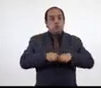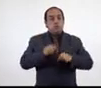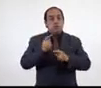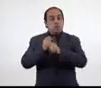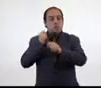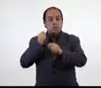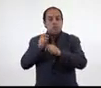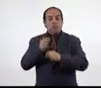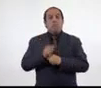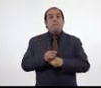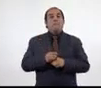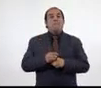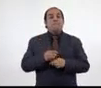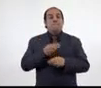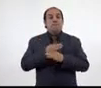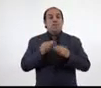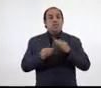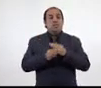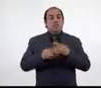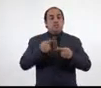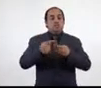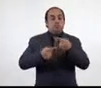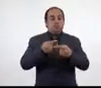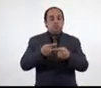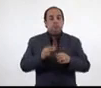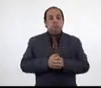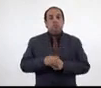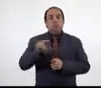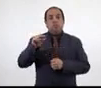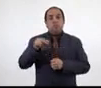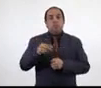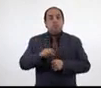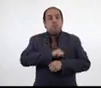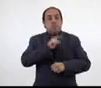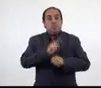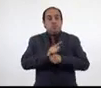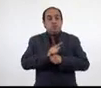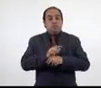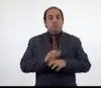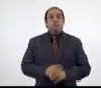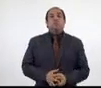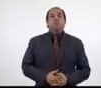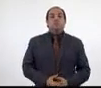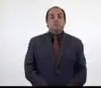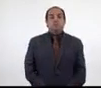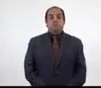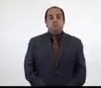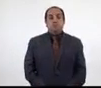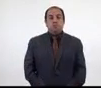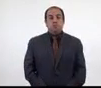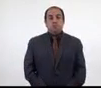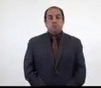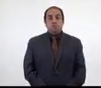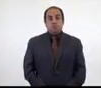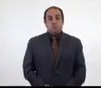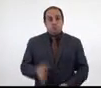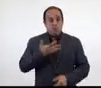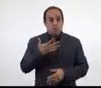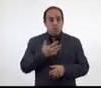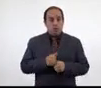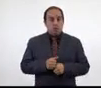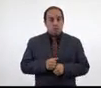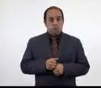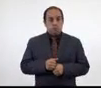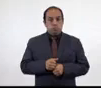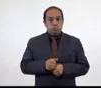rodante, instalaciones fijas y 80 especialistas, básicamente. Estaremos a disposición